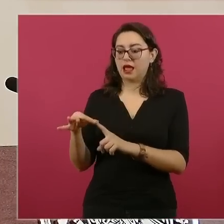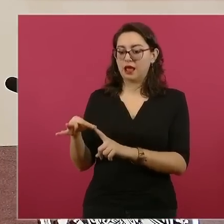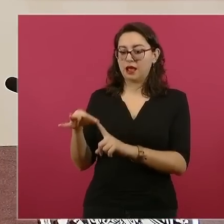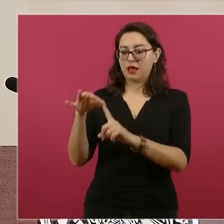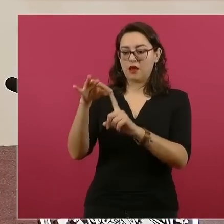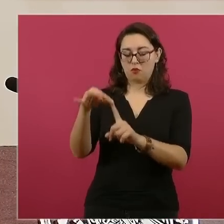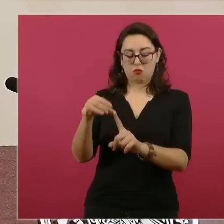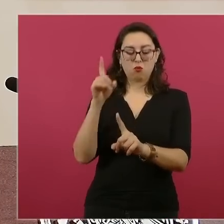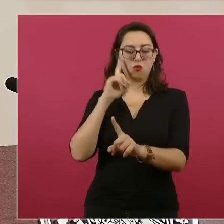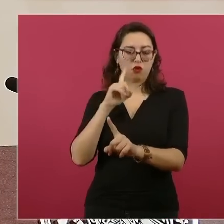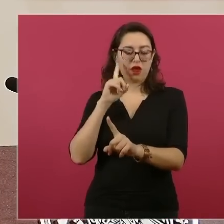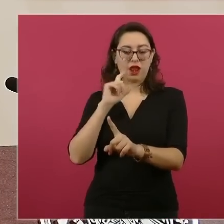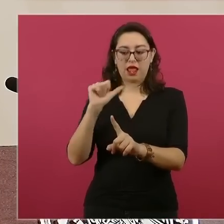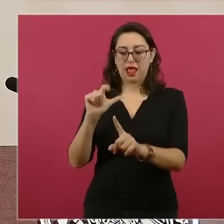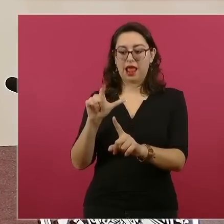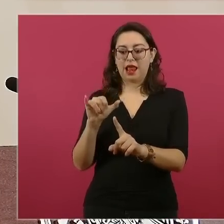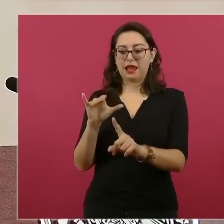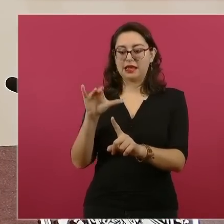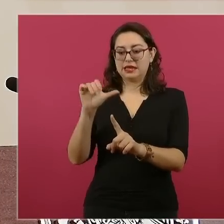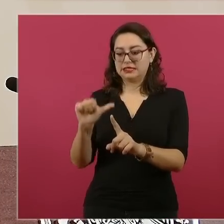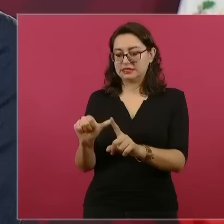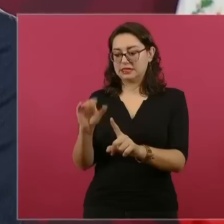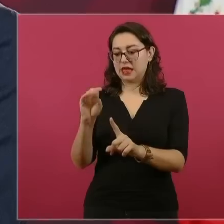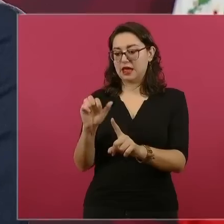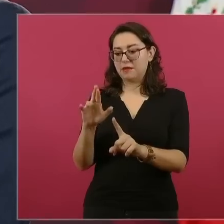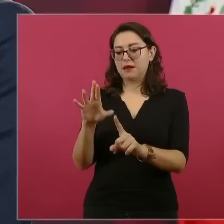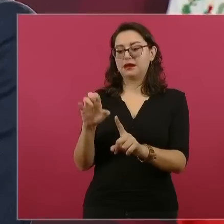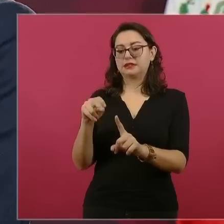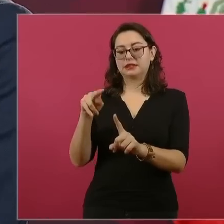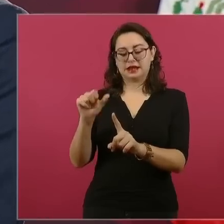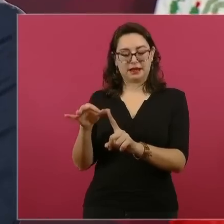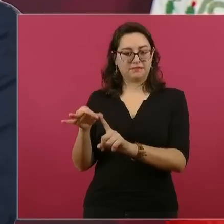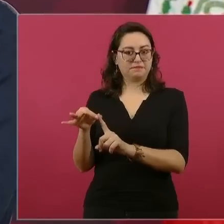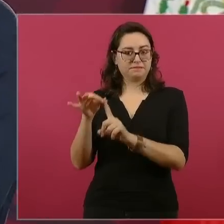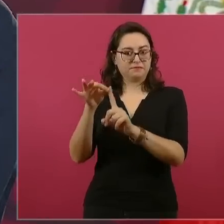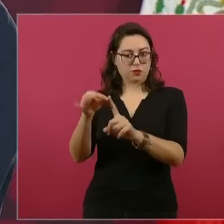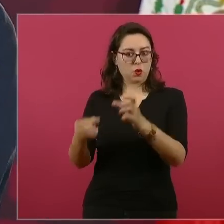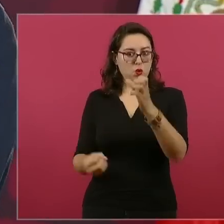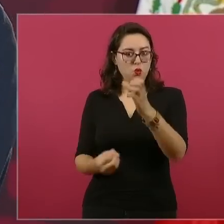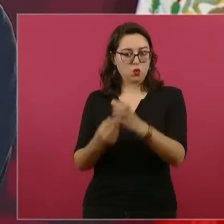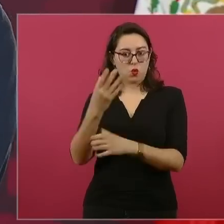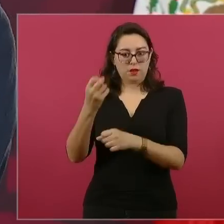a Alicia Bárcena, tengamos que pedirle permiso